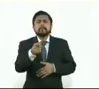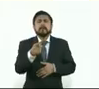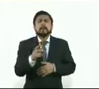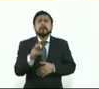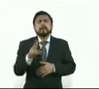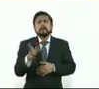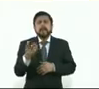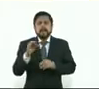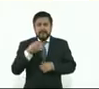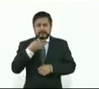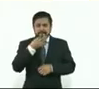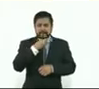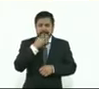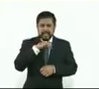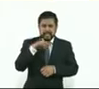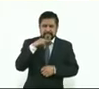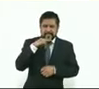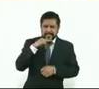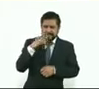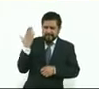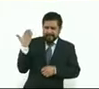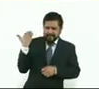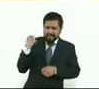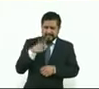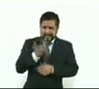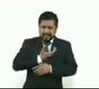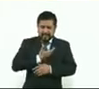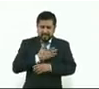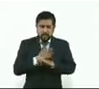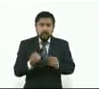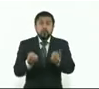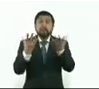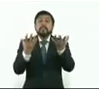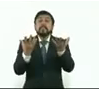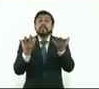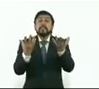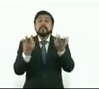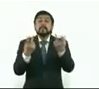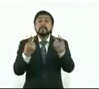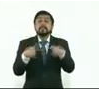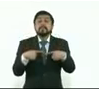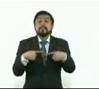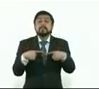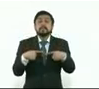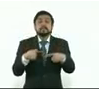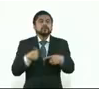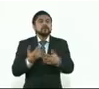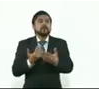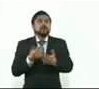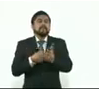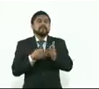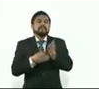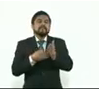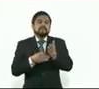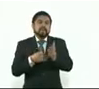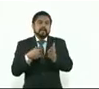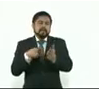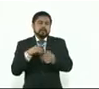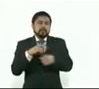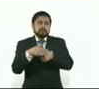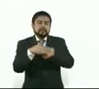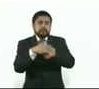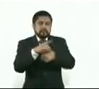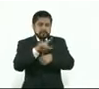desde el jueves hasta ayer y si ha habido saldo blanco? Ese número te lo debo, se los damos al ratito, pero ha sido muy, muy